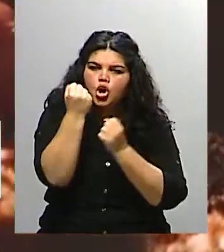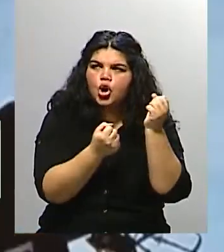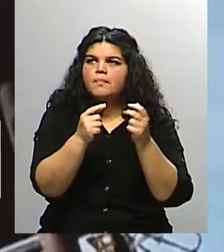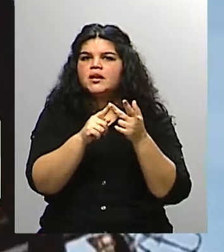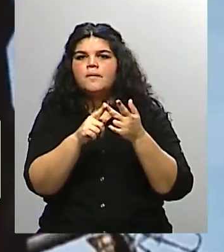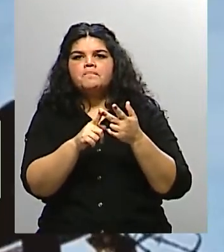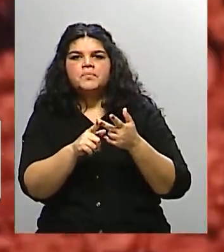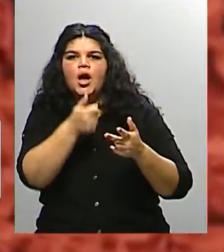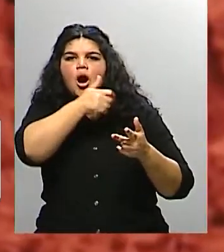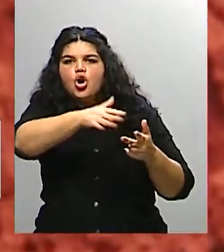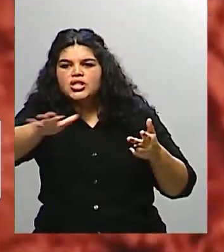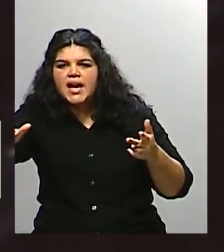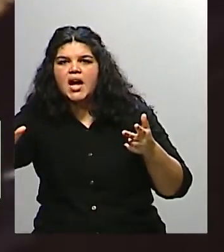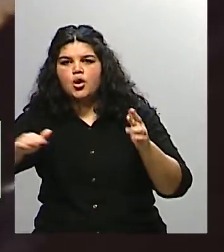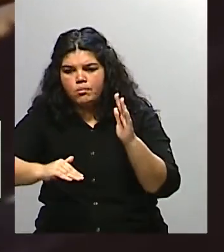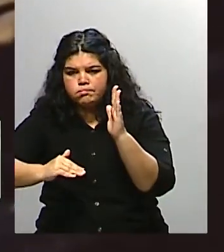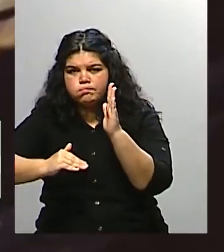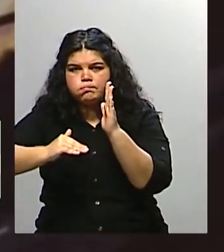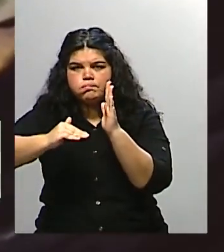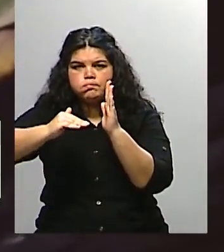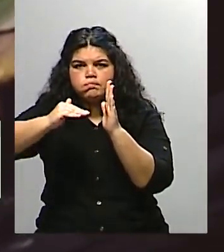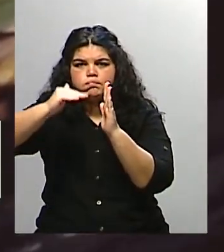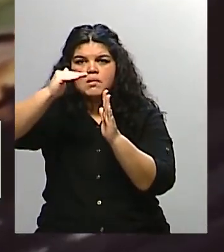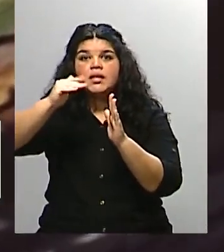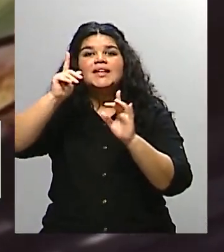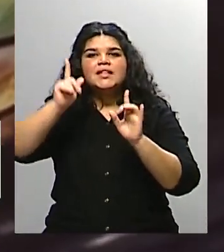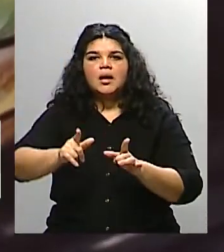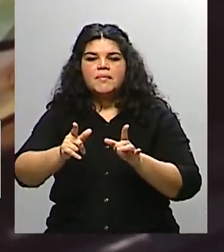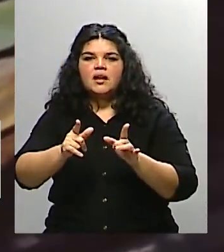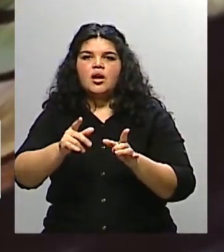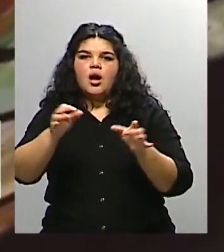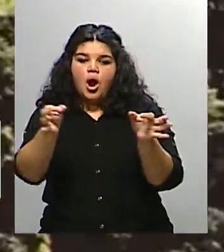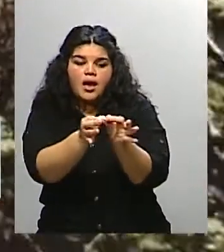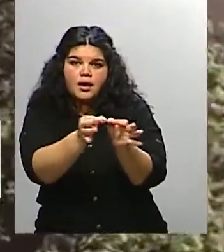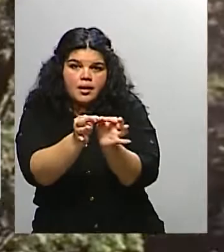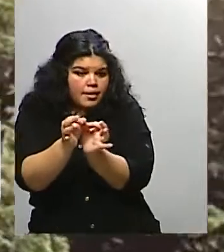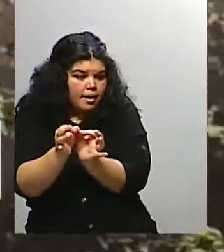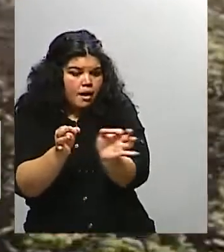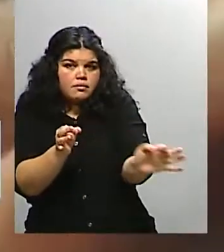está subiendo y algunas islas en el Pacífico sureste están abandonando